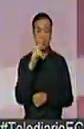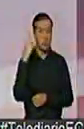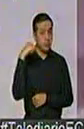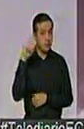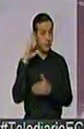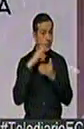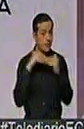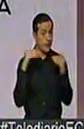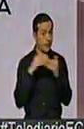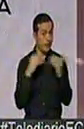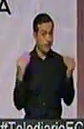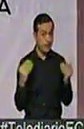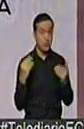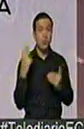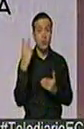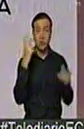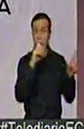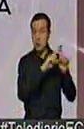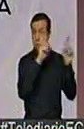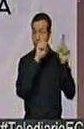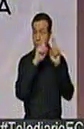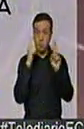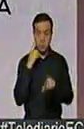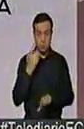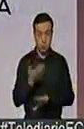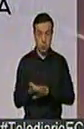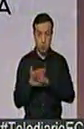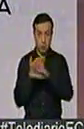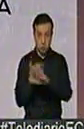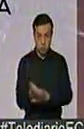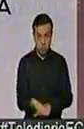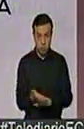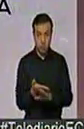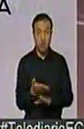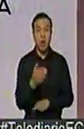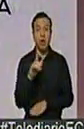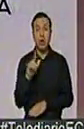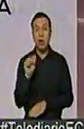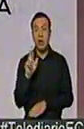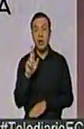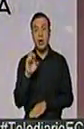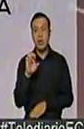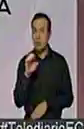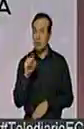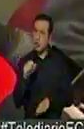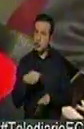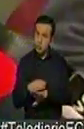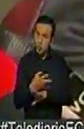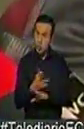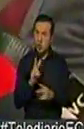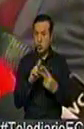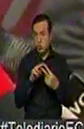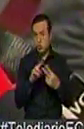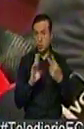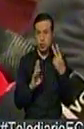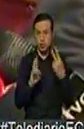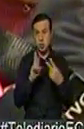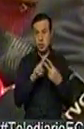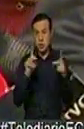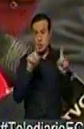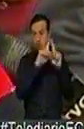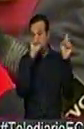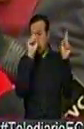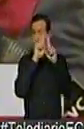dólares. Al menos 12 empresas presentaron sus propuestas, pero Larrea habría recomendado dos ofertas. Dos empresas hindúes,